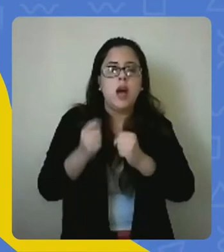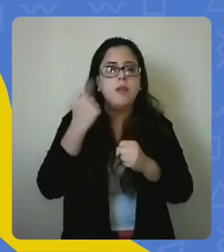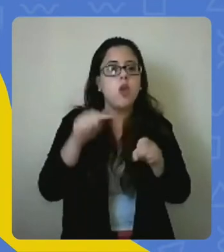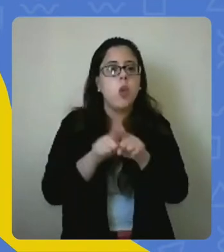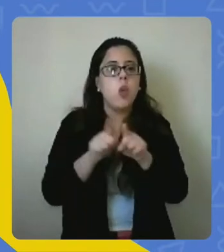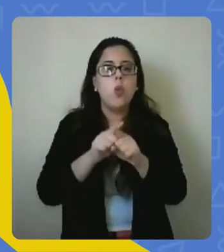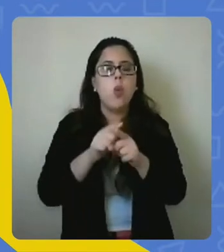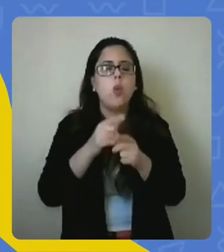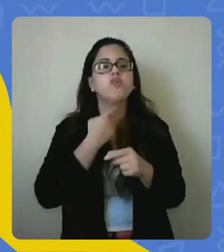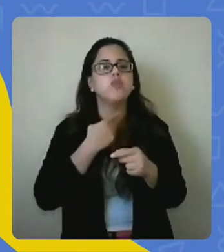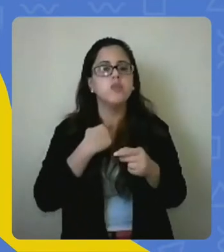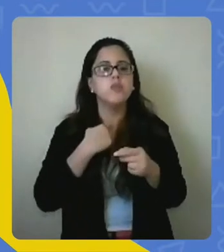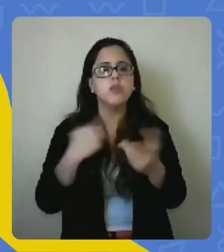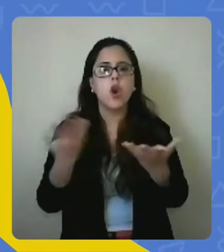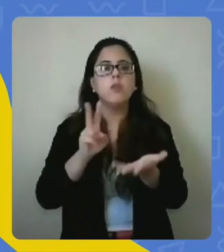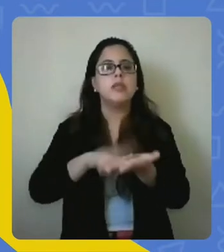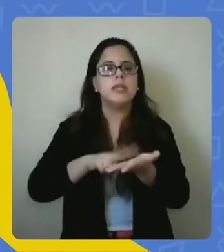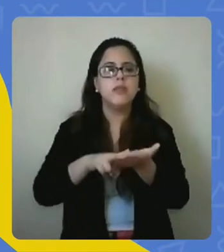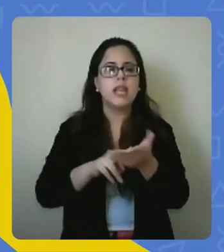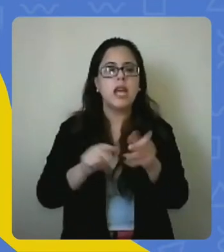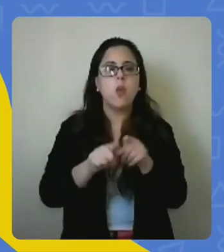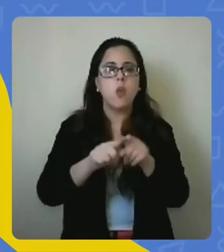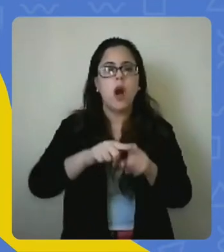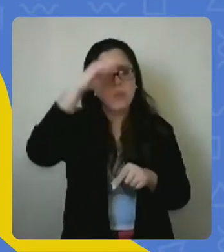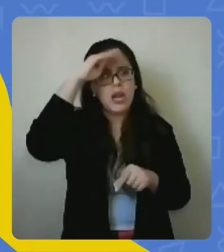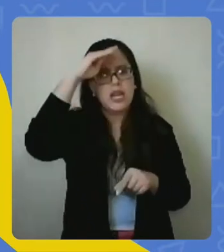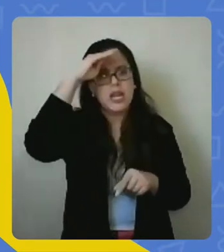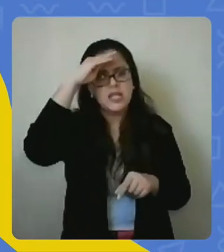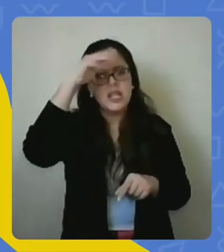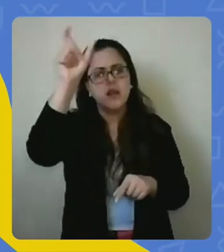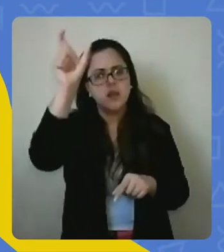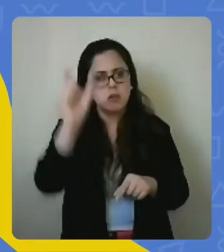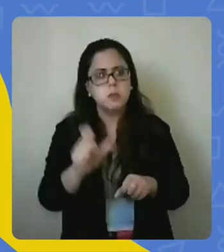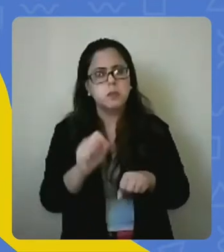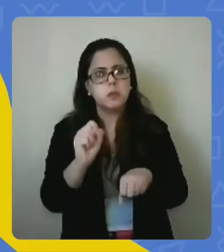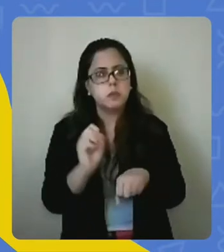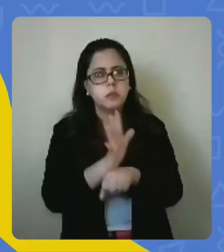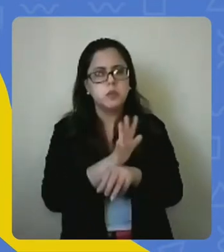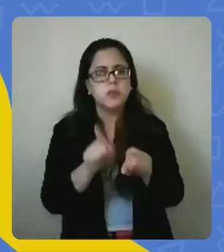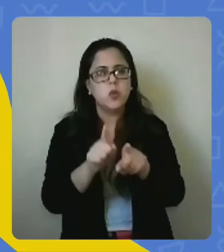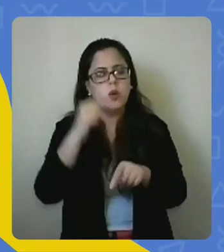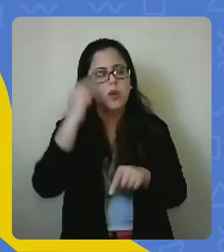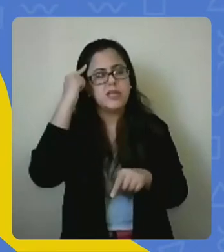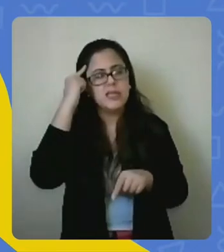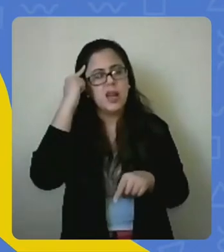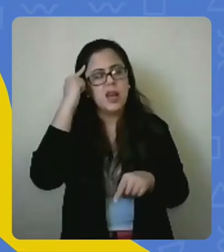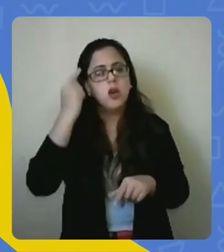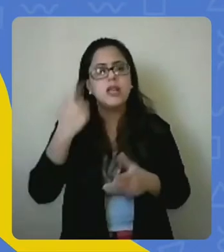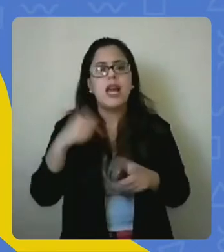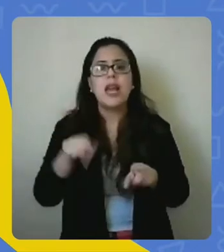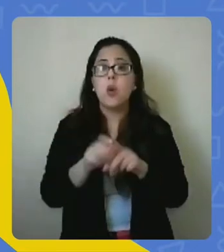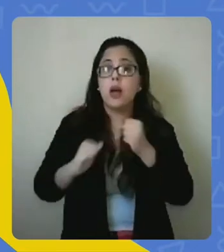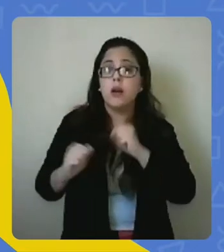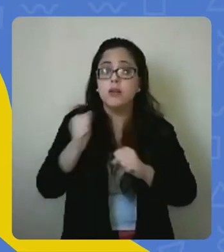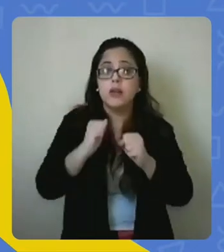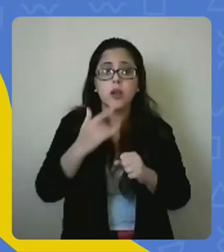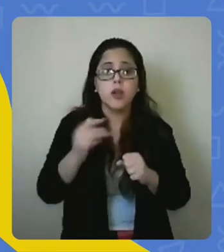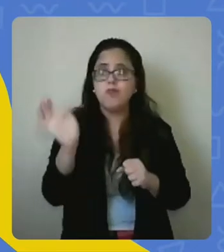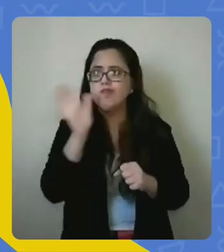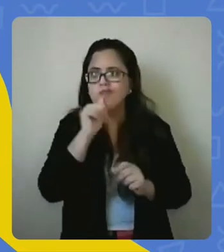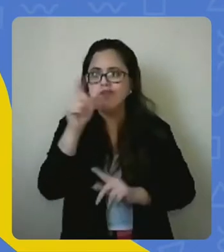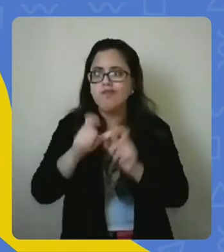realidad es lo que experimenta el personaje, como estuvo pensado en un principio, era que está ansiosa porque no llegan los